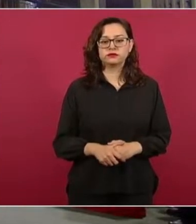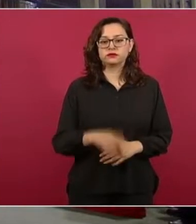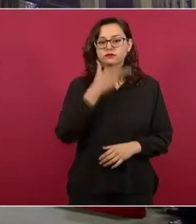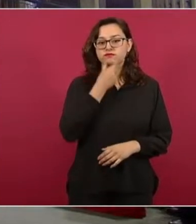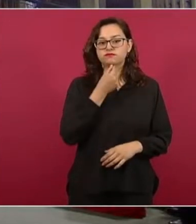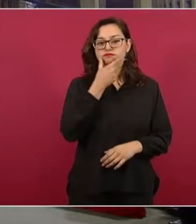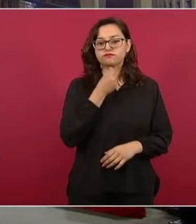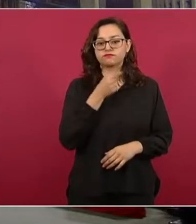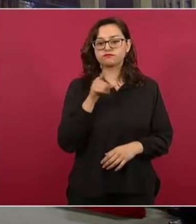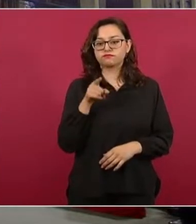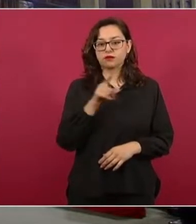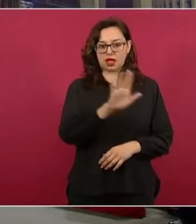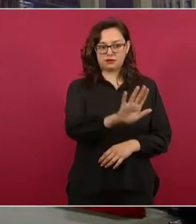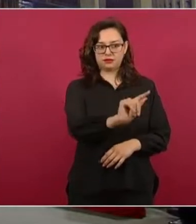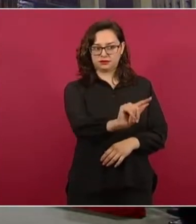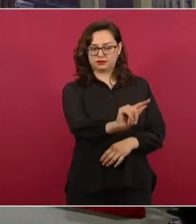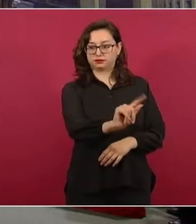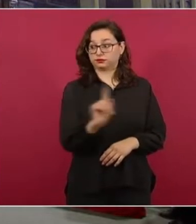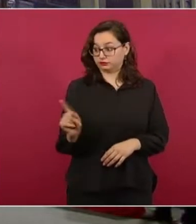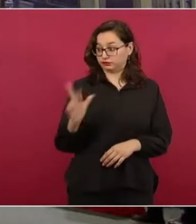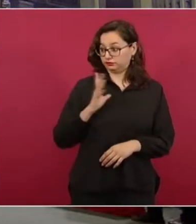¿lo tienes? A ver, vemos.